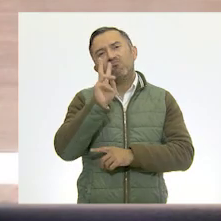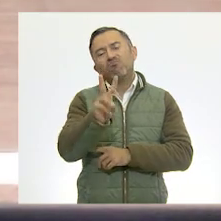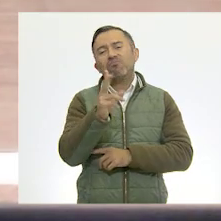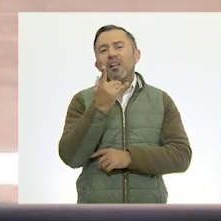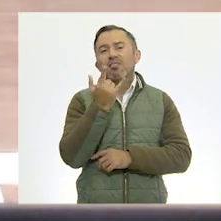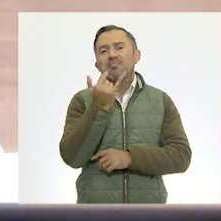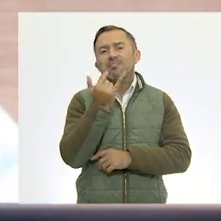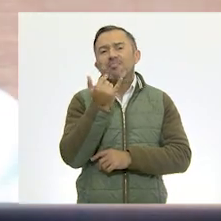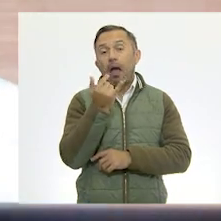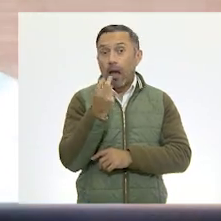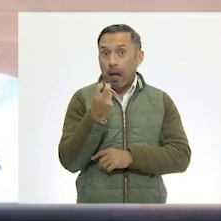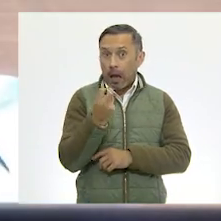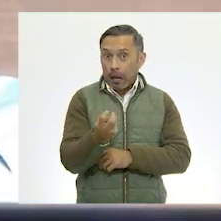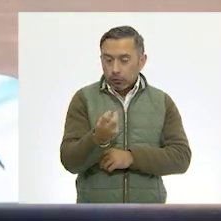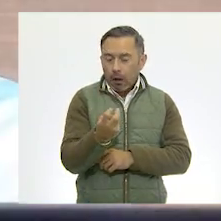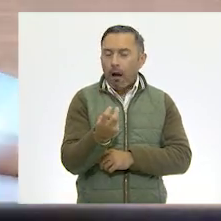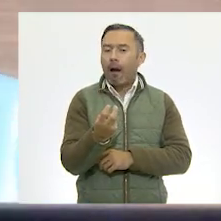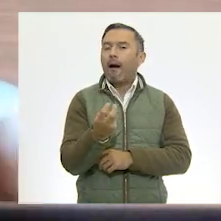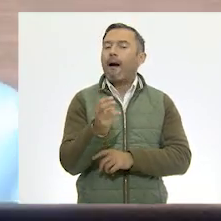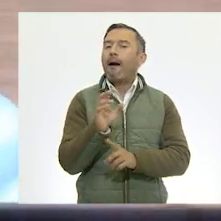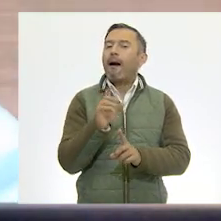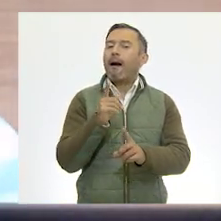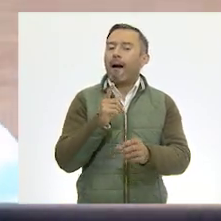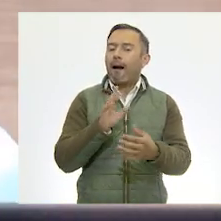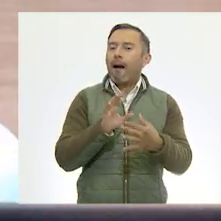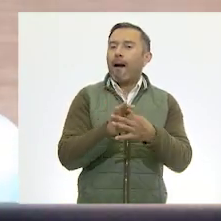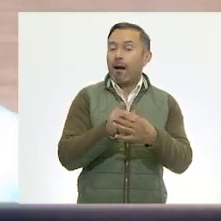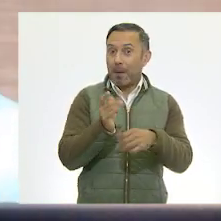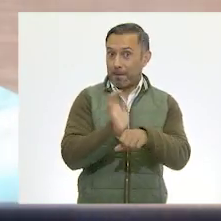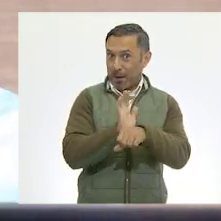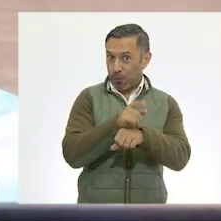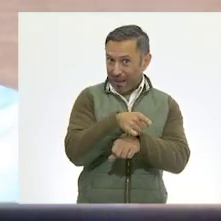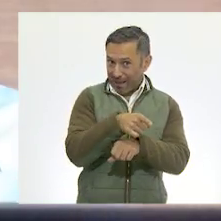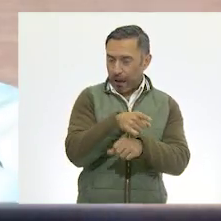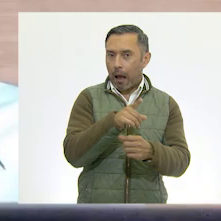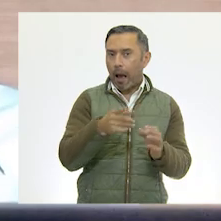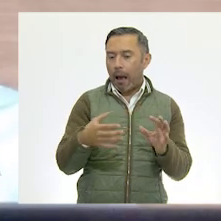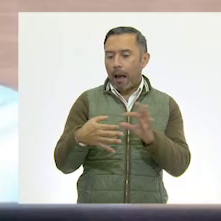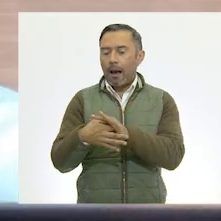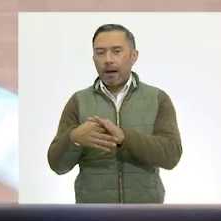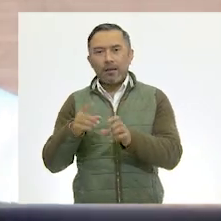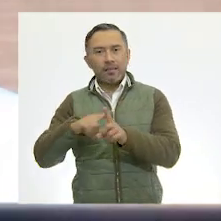ahí, diseñar diversas actividades derivadas de la película. Una de